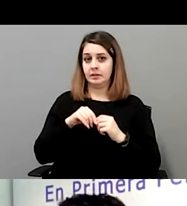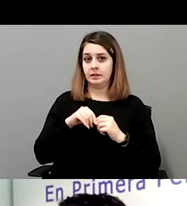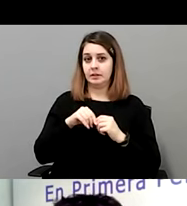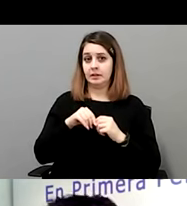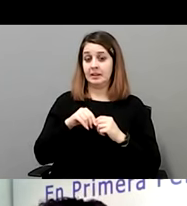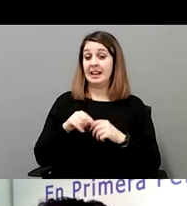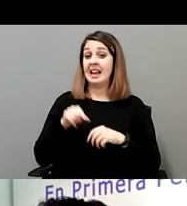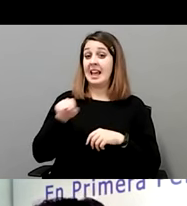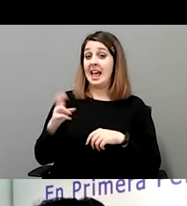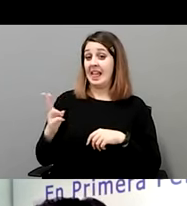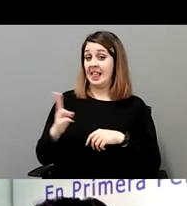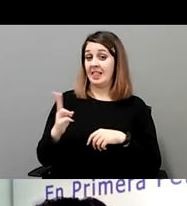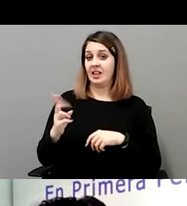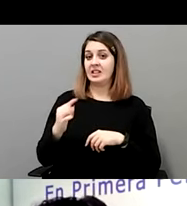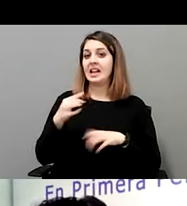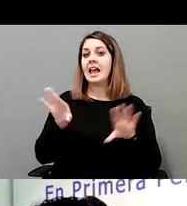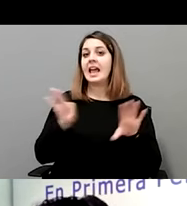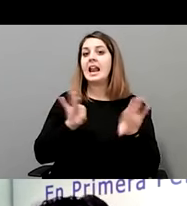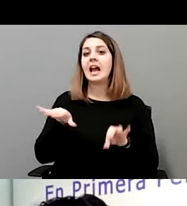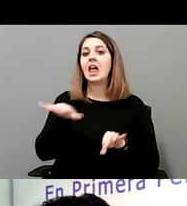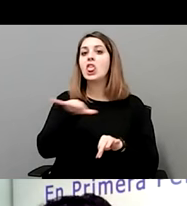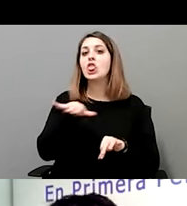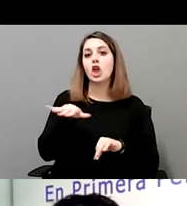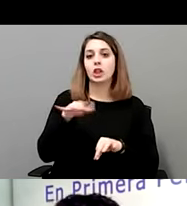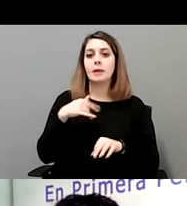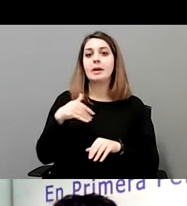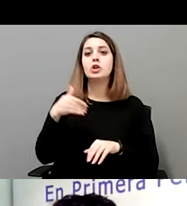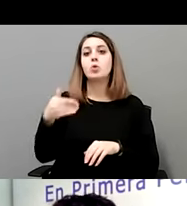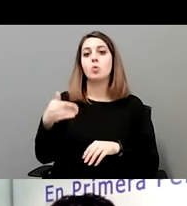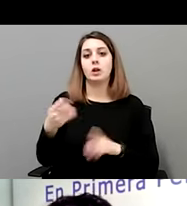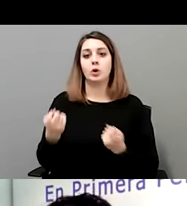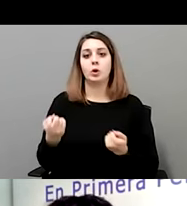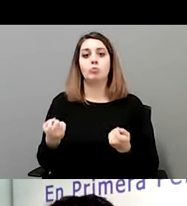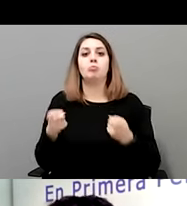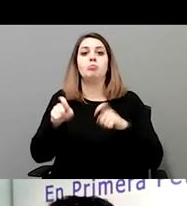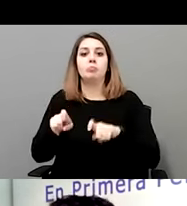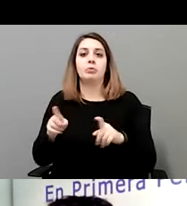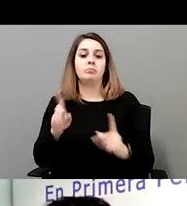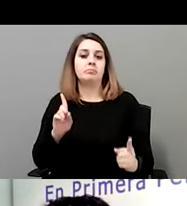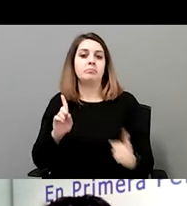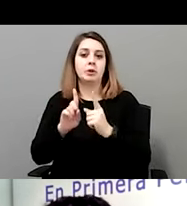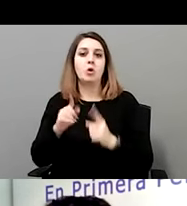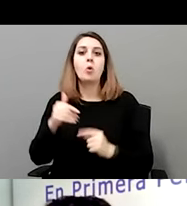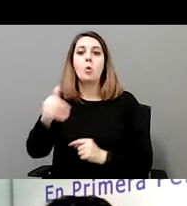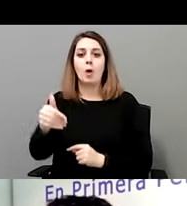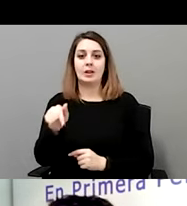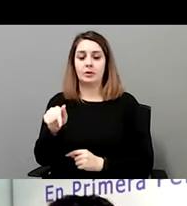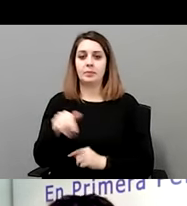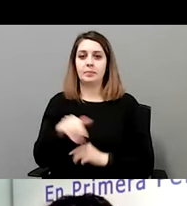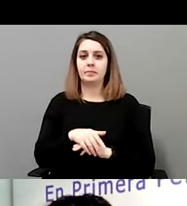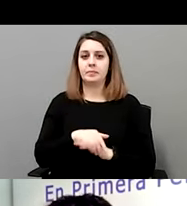ellas deciden dónde y cuándo quieren quedar, ¿no? Estamos